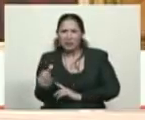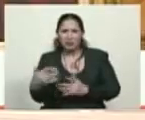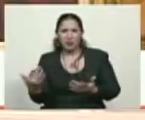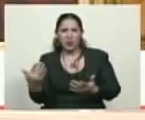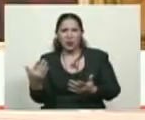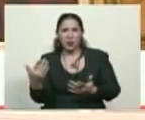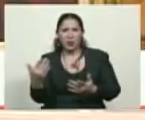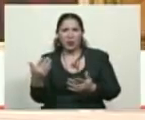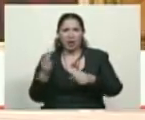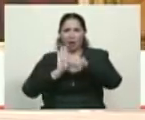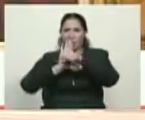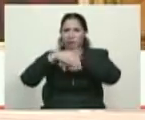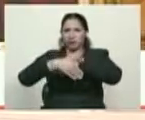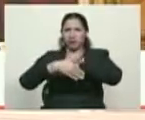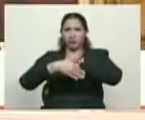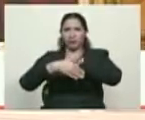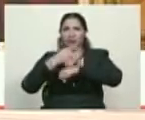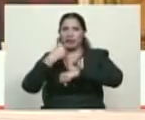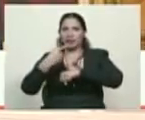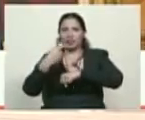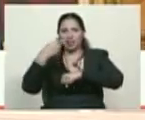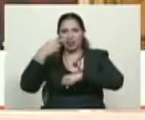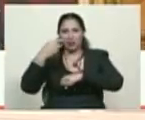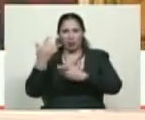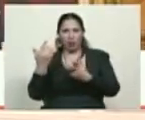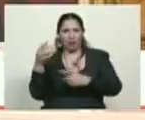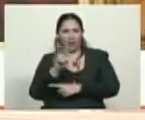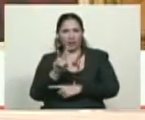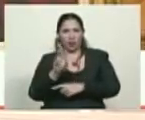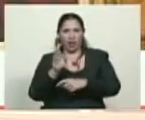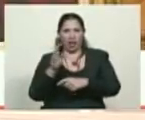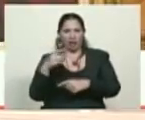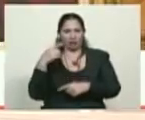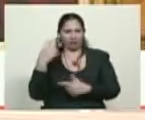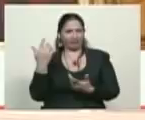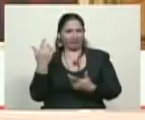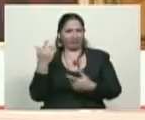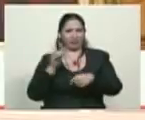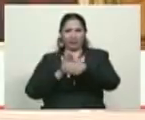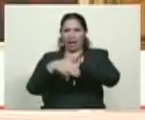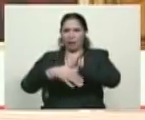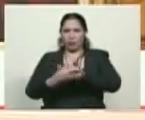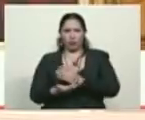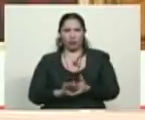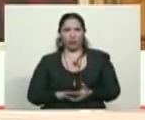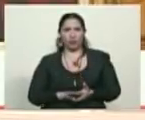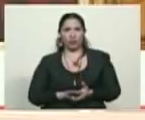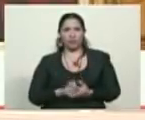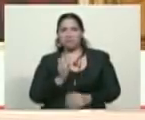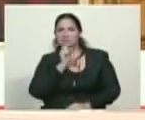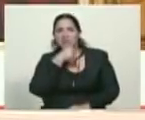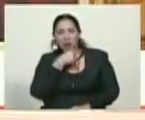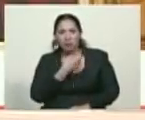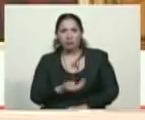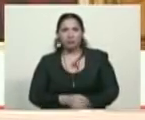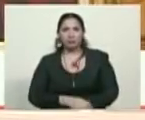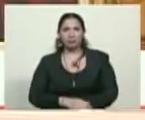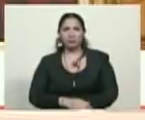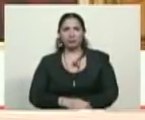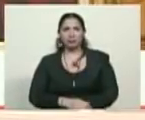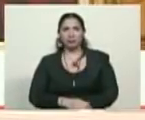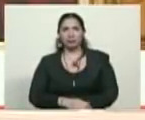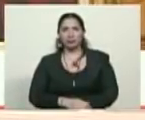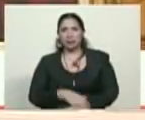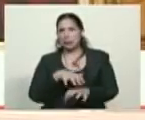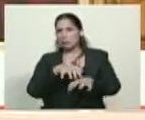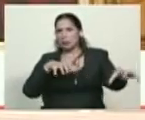cabeza pelada, como decimos en Venezuela, cabeza pelada, calvo, viejito, que la mayoría